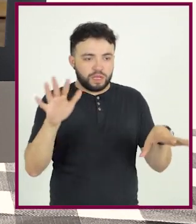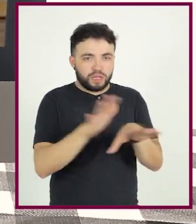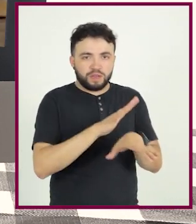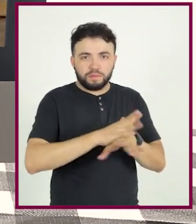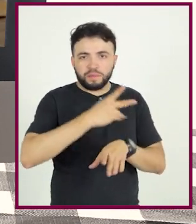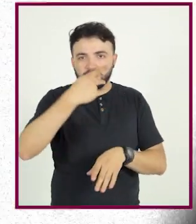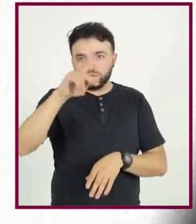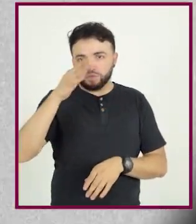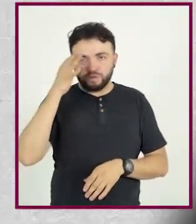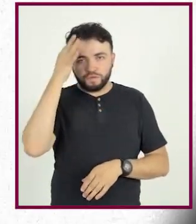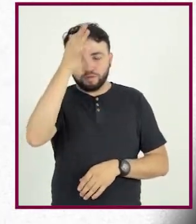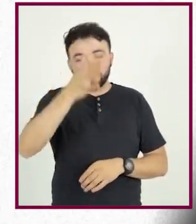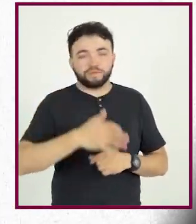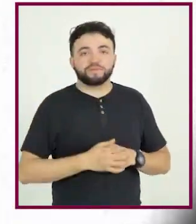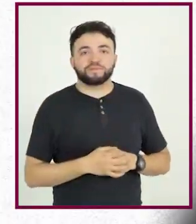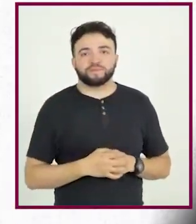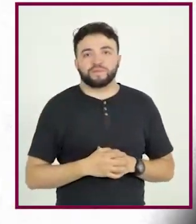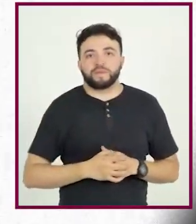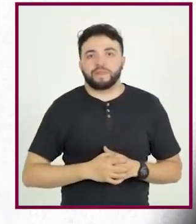futuro.